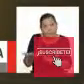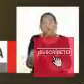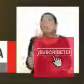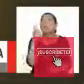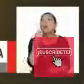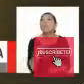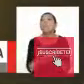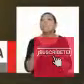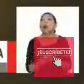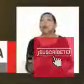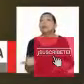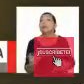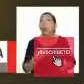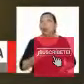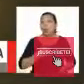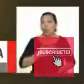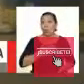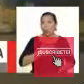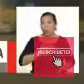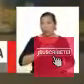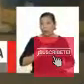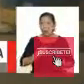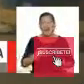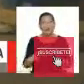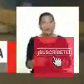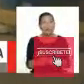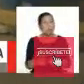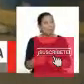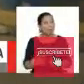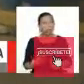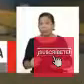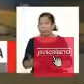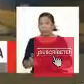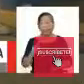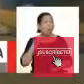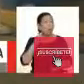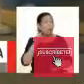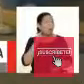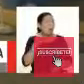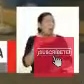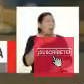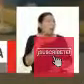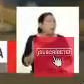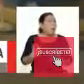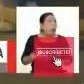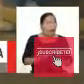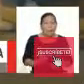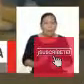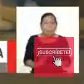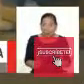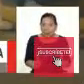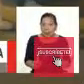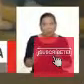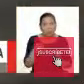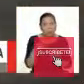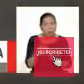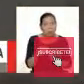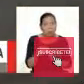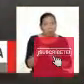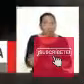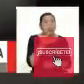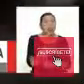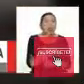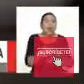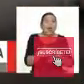El dirigente y también propietario de un puesto de calzado no habría hecho caso a las amenazas y tampoco puso una